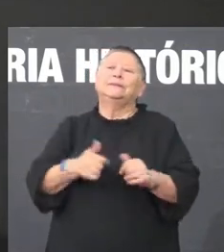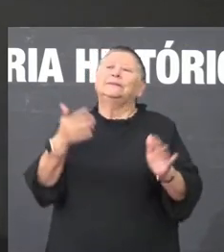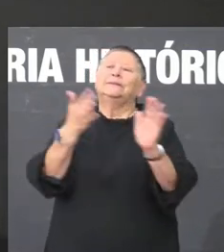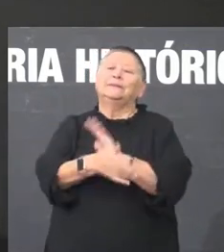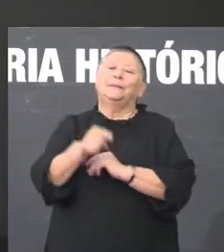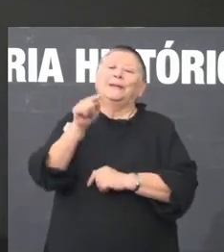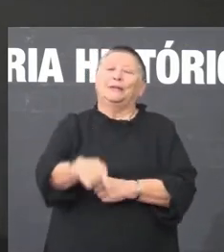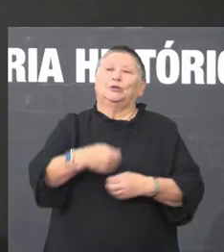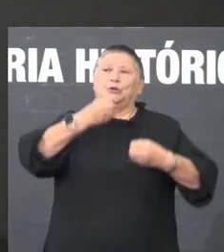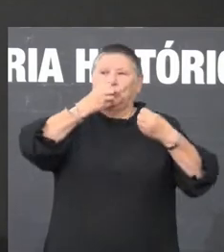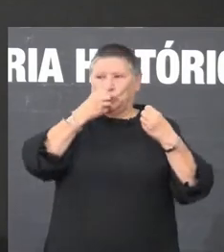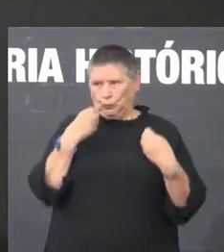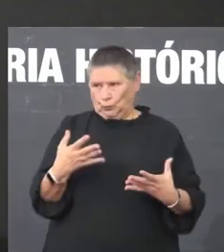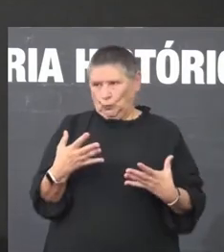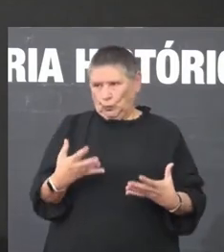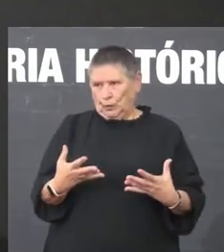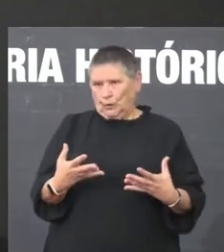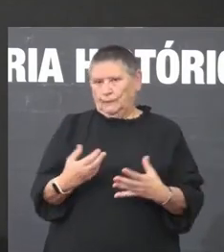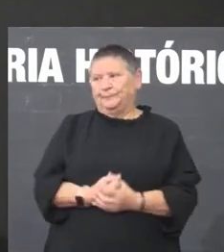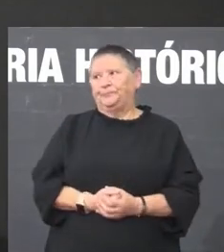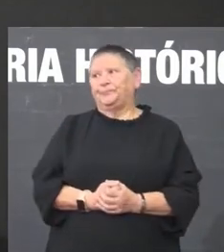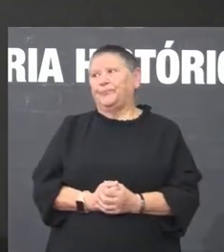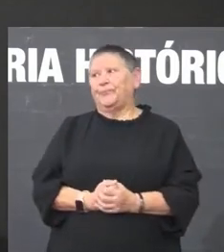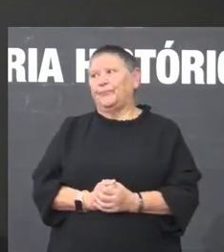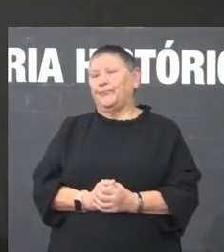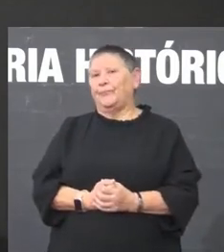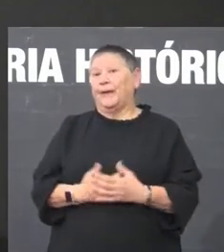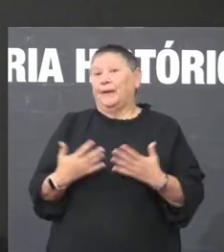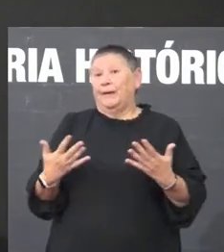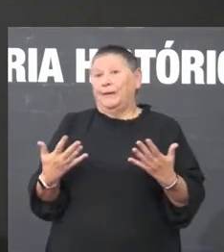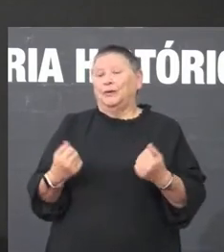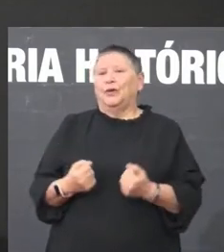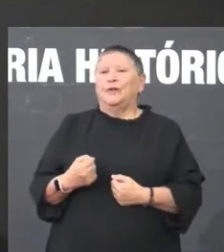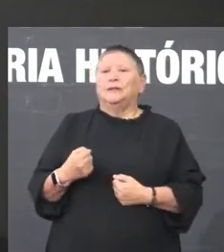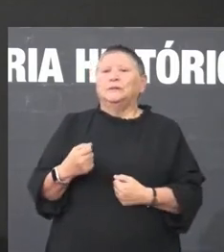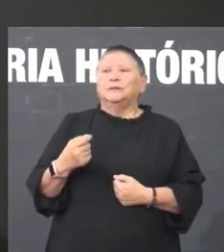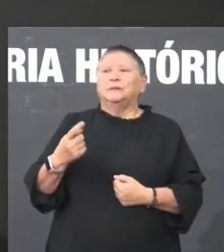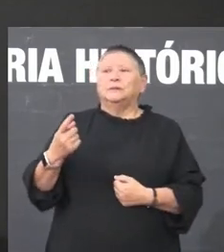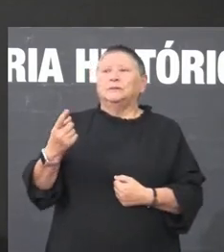bueno. En todo el Estado, ¿no? Así que, claro, cuando hablamos